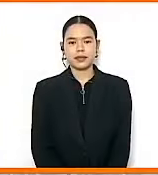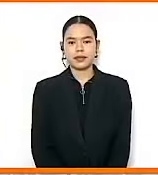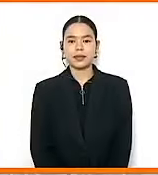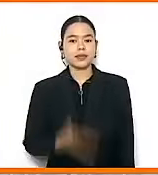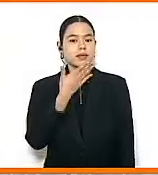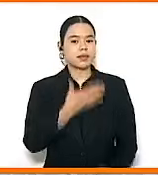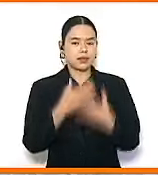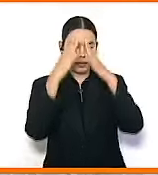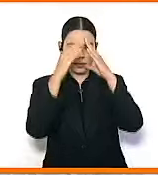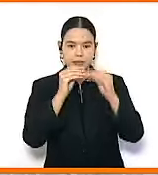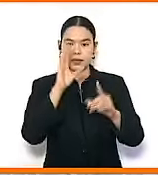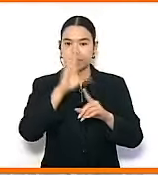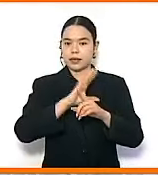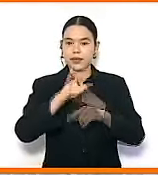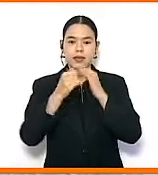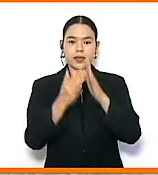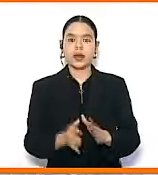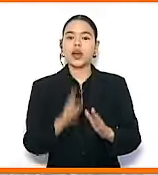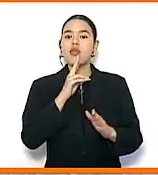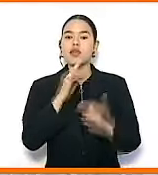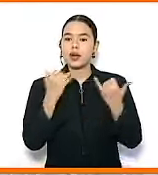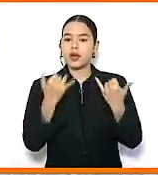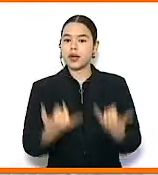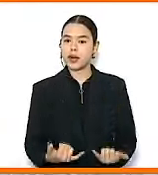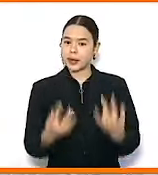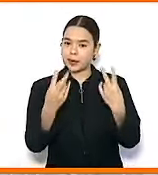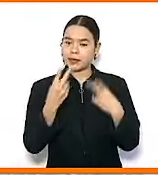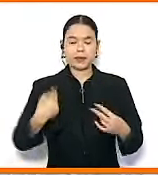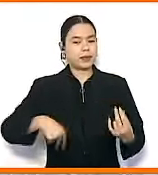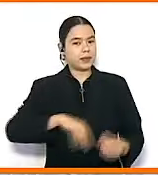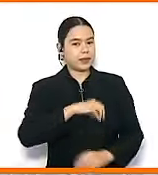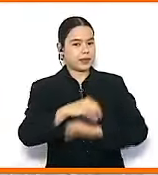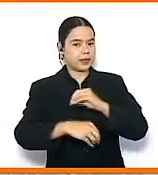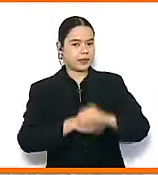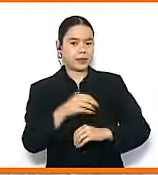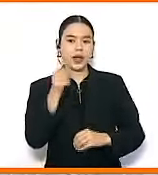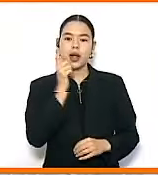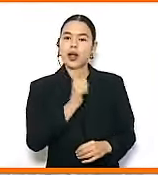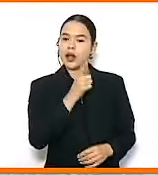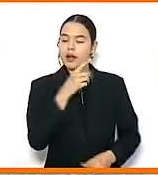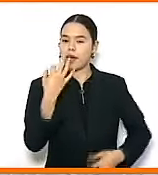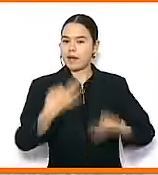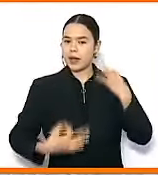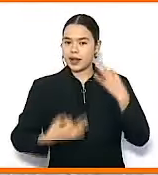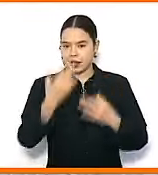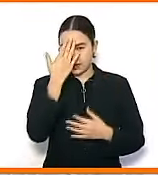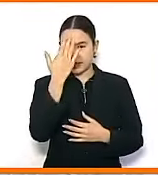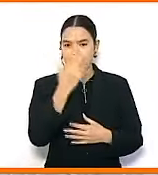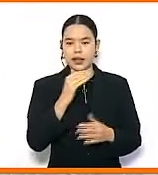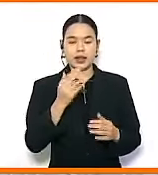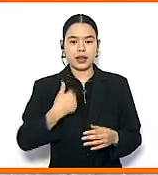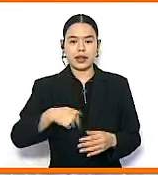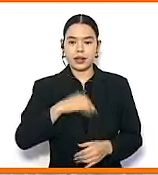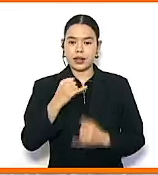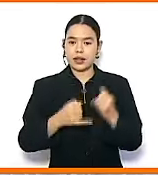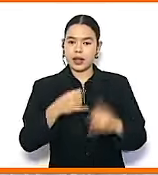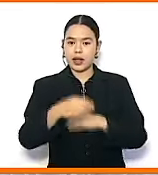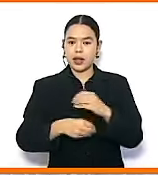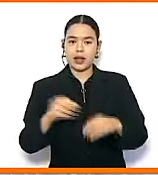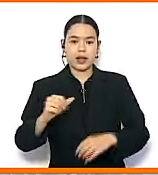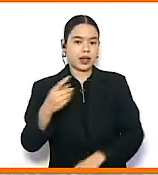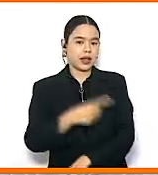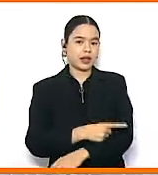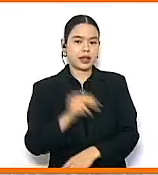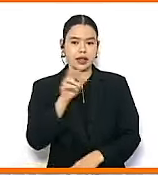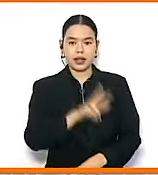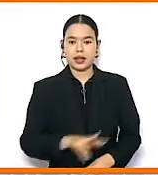Buenas noches para cada uno de los hondureños que se encuentran sintonizando nuestro sorteo Loto. Qué alegría saludarles desde nuestro último sorteo del día, hoy martes